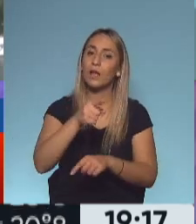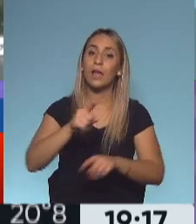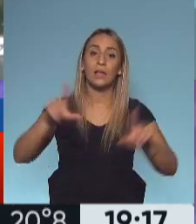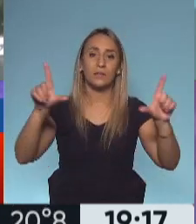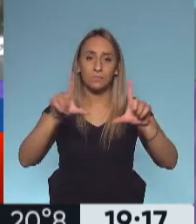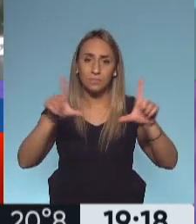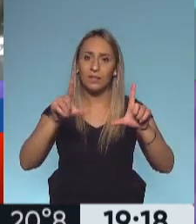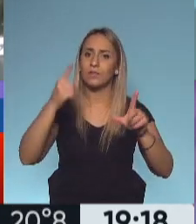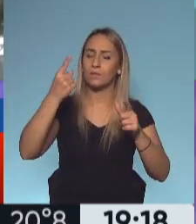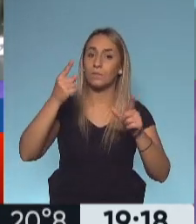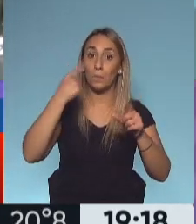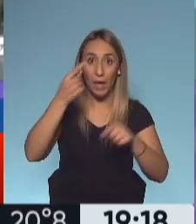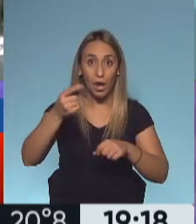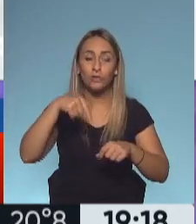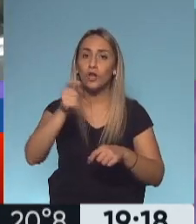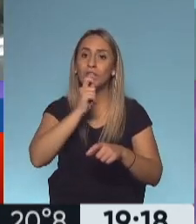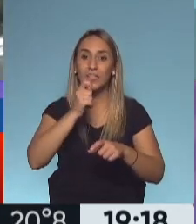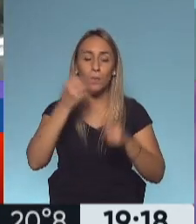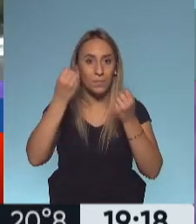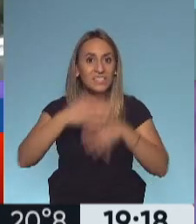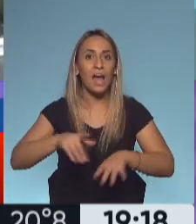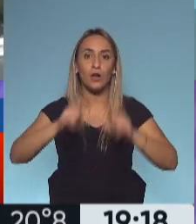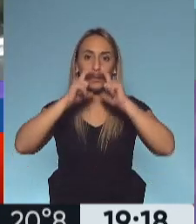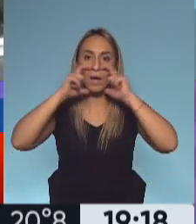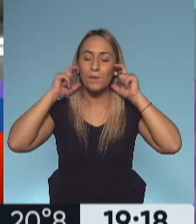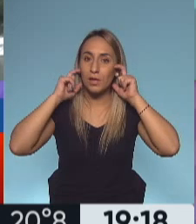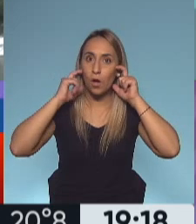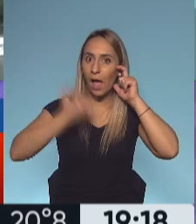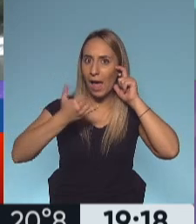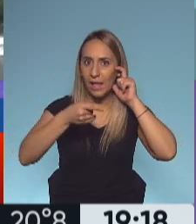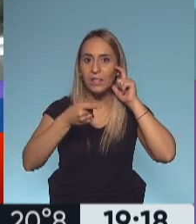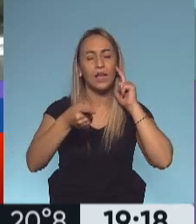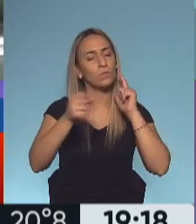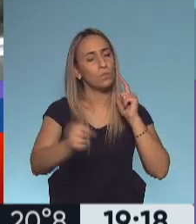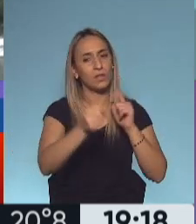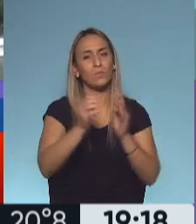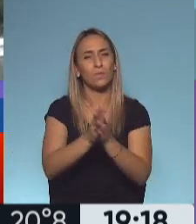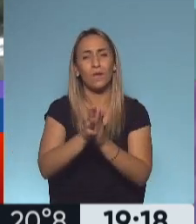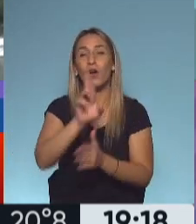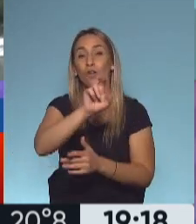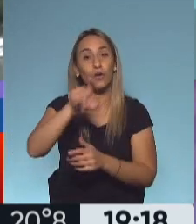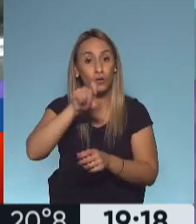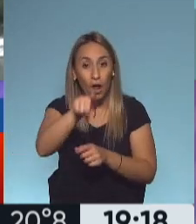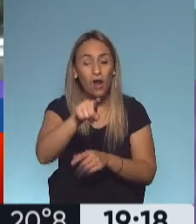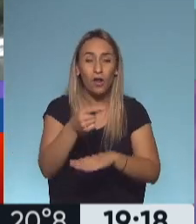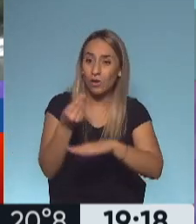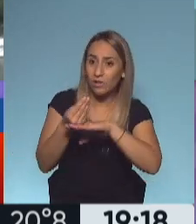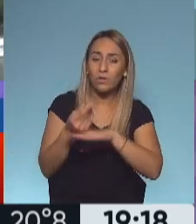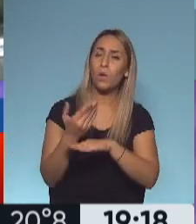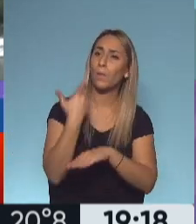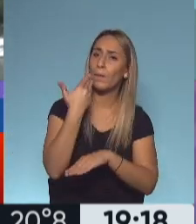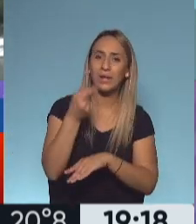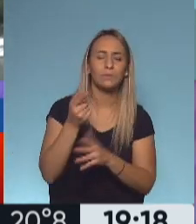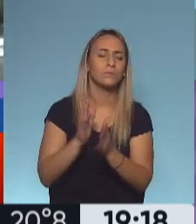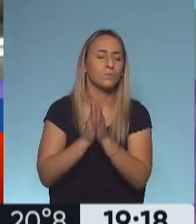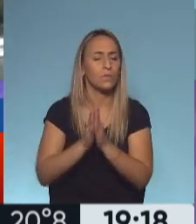a utilizar barbijo, eso es muy importante. Necesitamos que ejerzan su rol con la máxima responsabilidad, necesitamos que